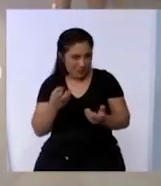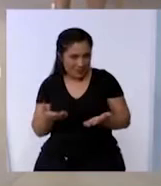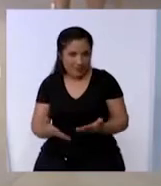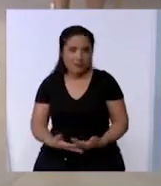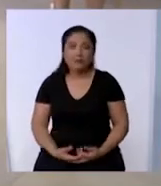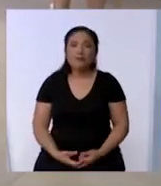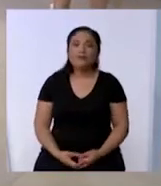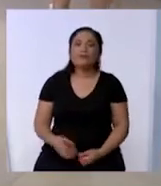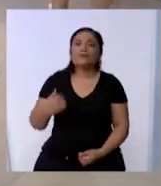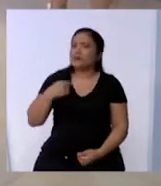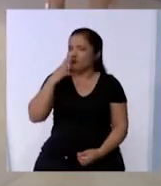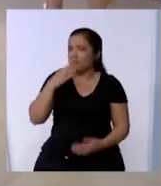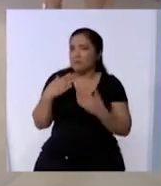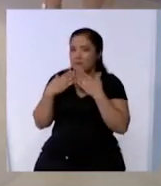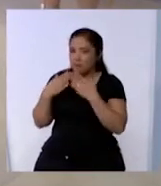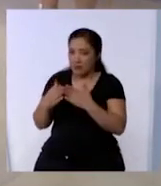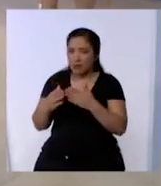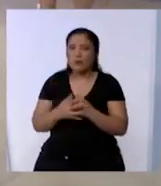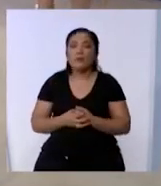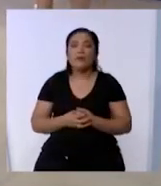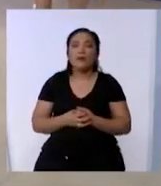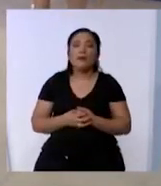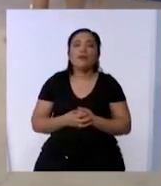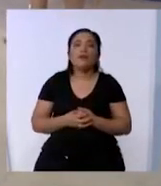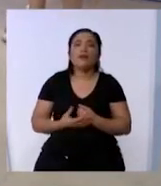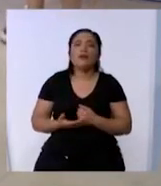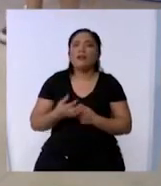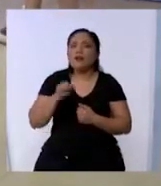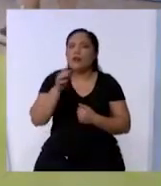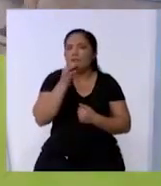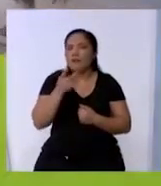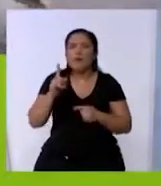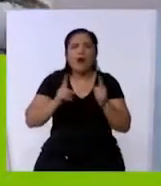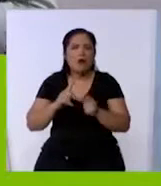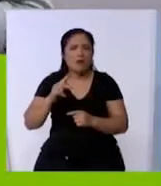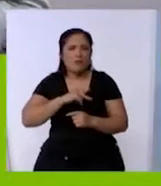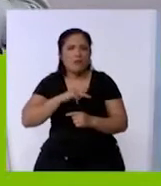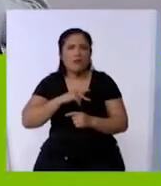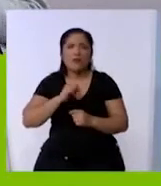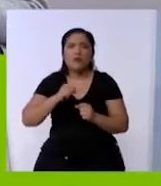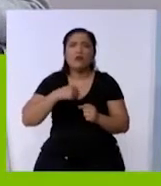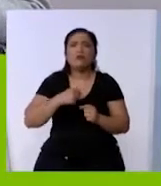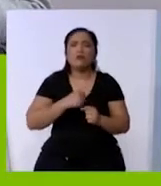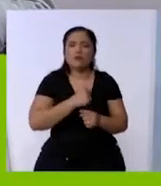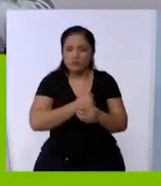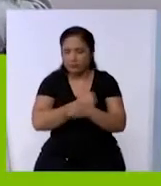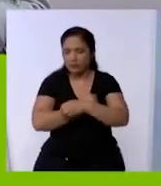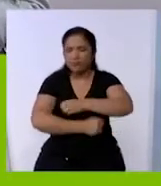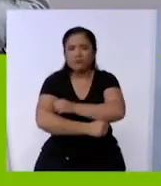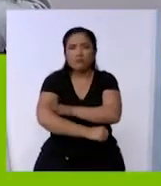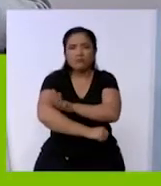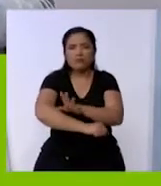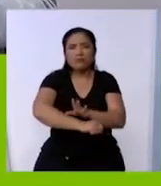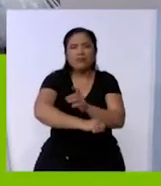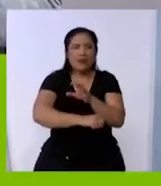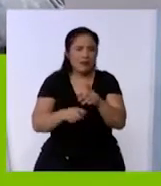Sí. Cuando solemos chocar generalmente así el brazo con las personas, hay como una descarga eléctrica ahí. Sí, se siente así. Es un flujo electrostático.